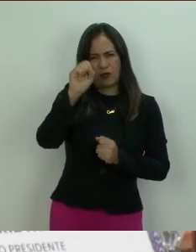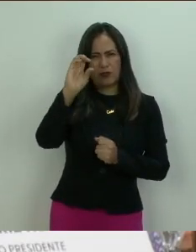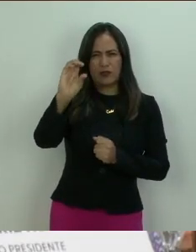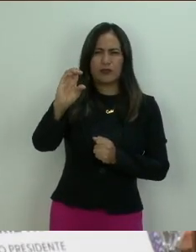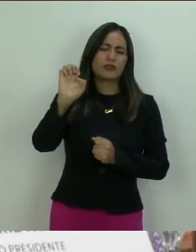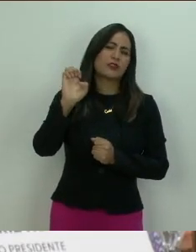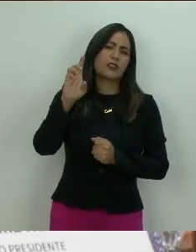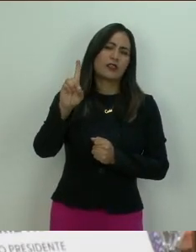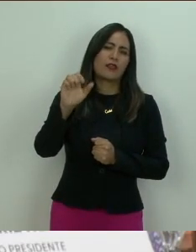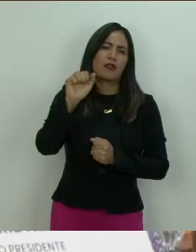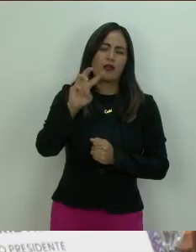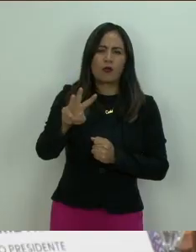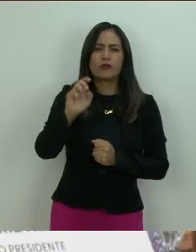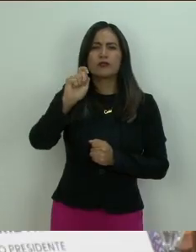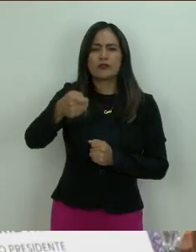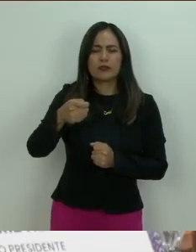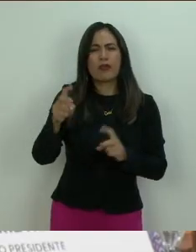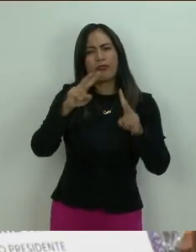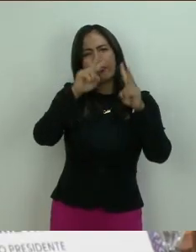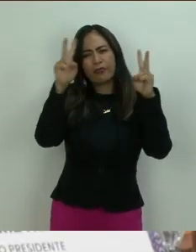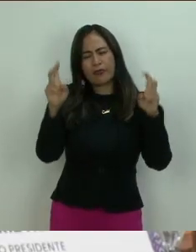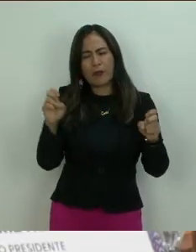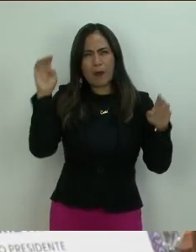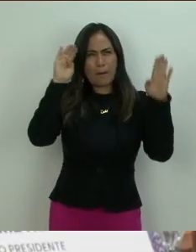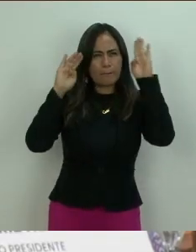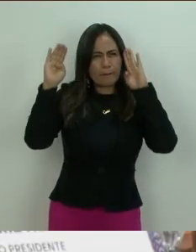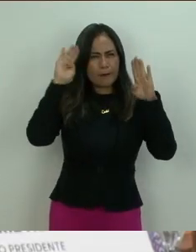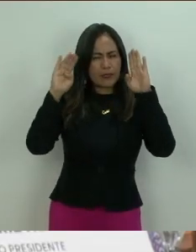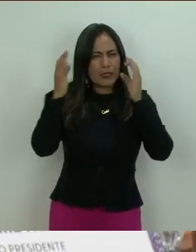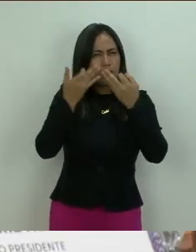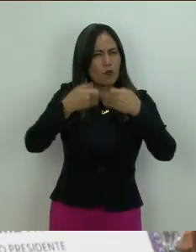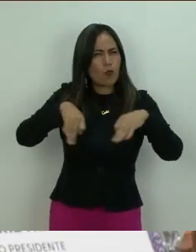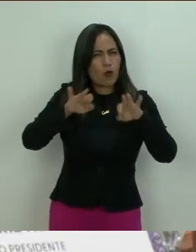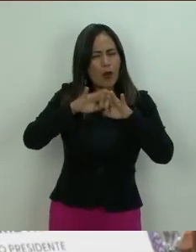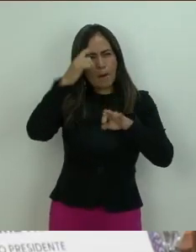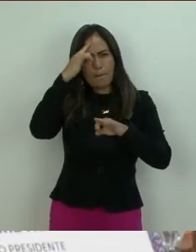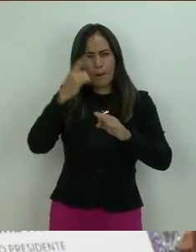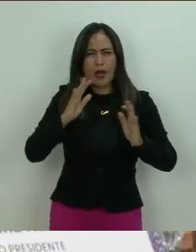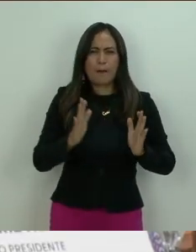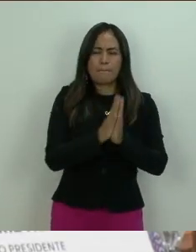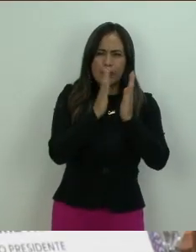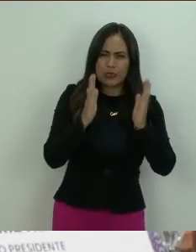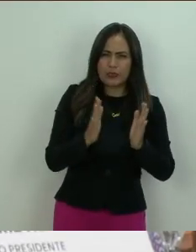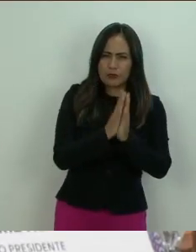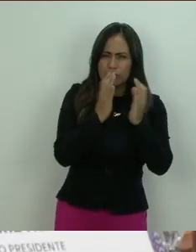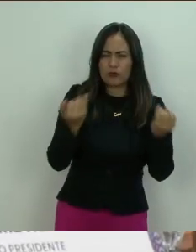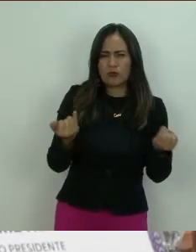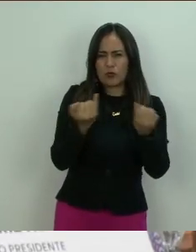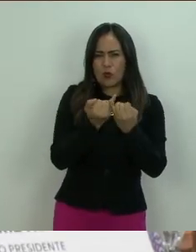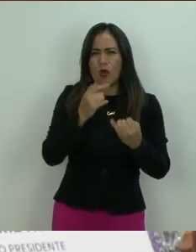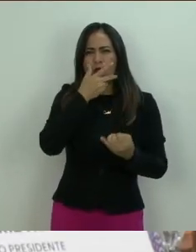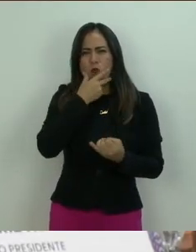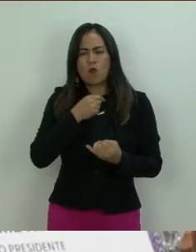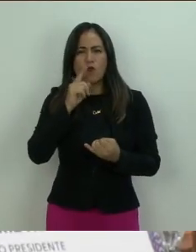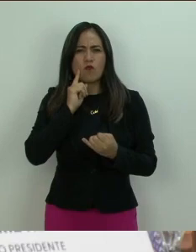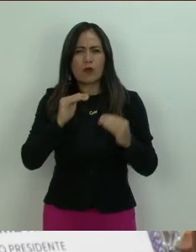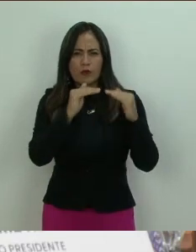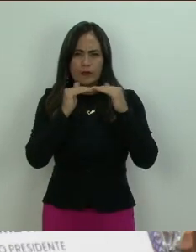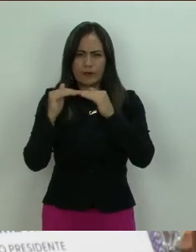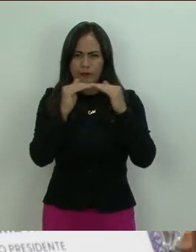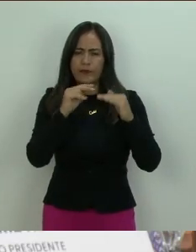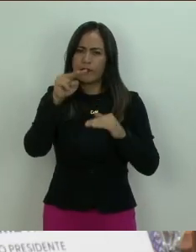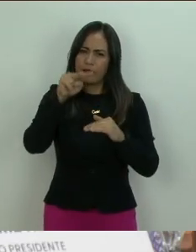invita a reflexionar sobre un tema de profunda relevancia para la democracia y la igualdad sustantiva.